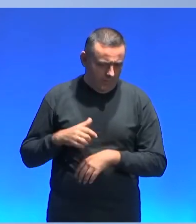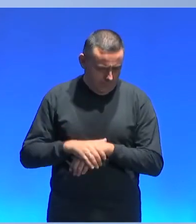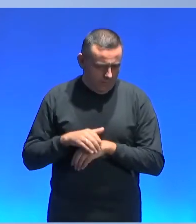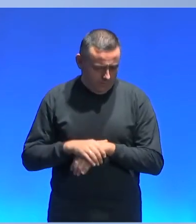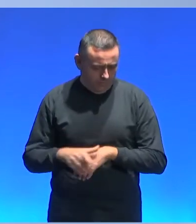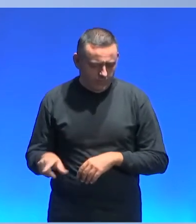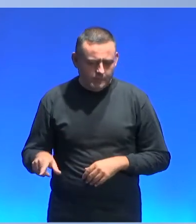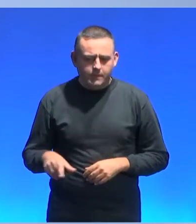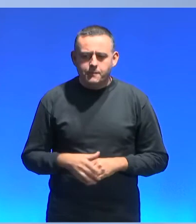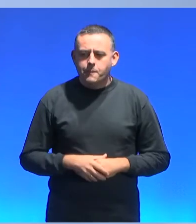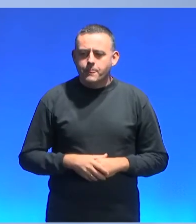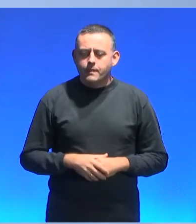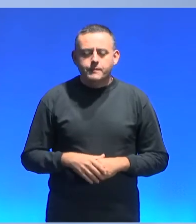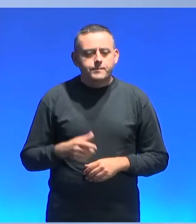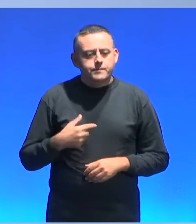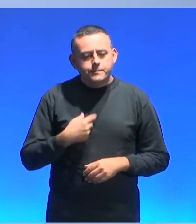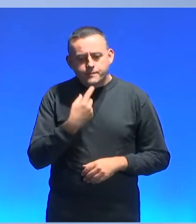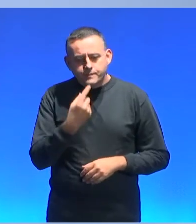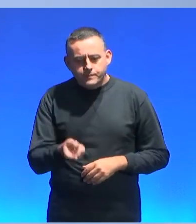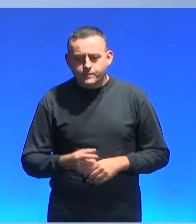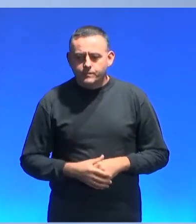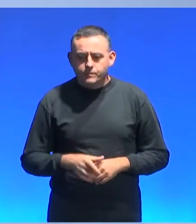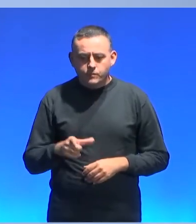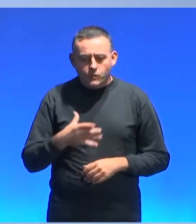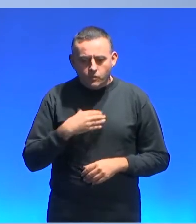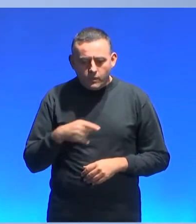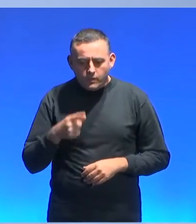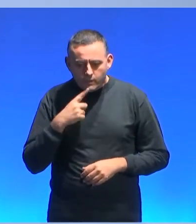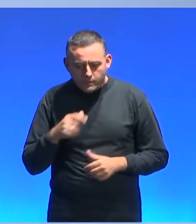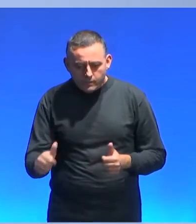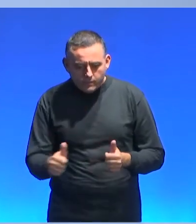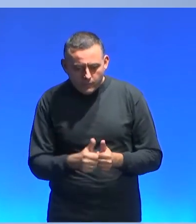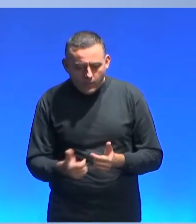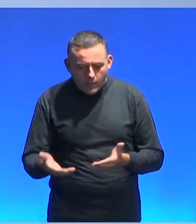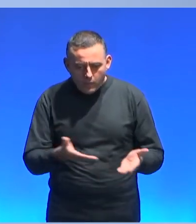de ser un ayudante de los niños,